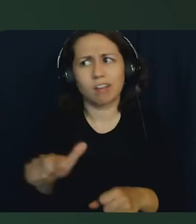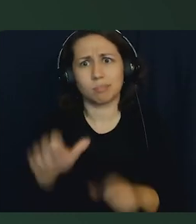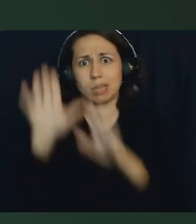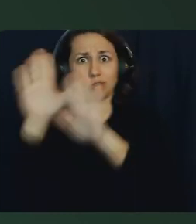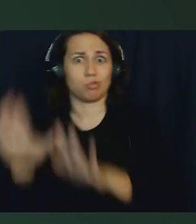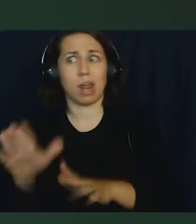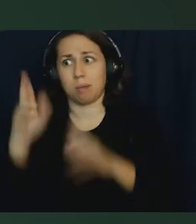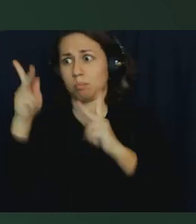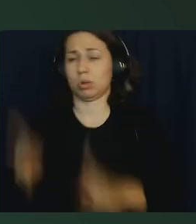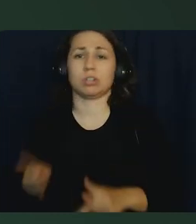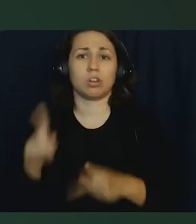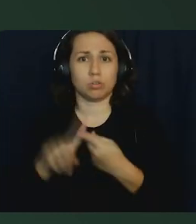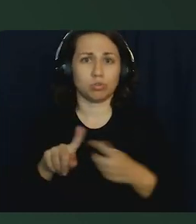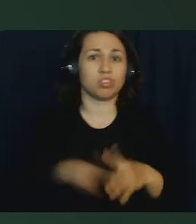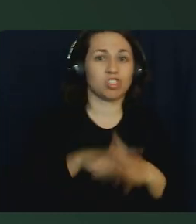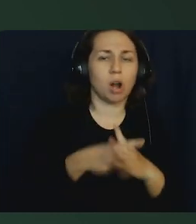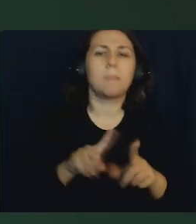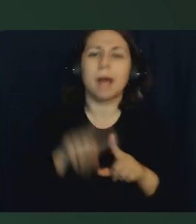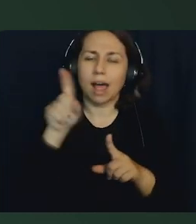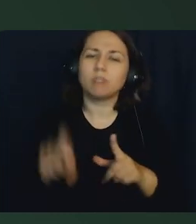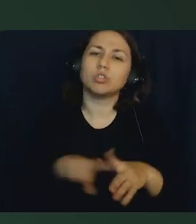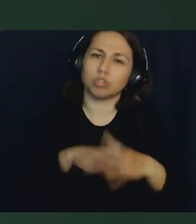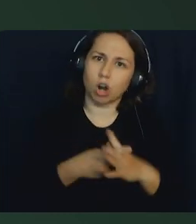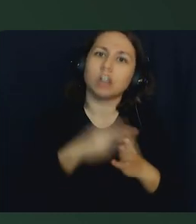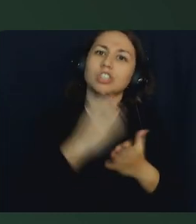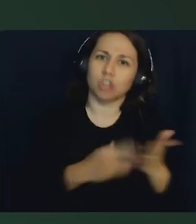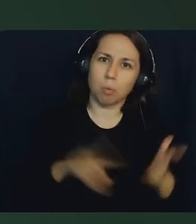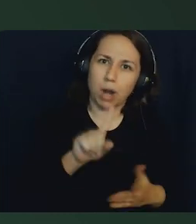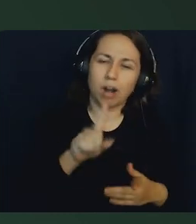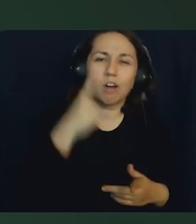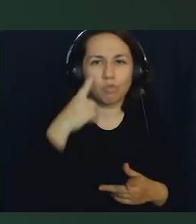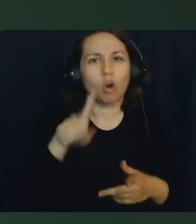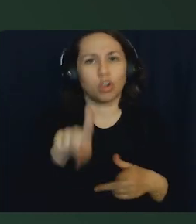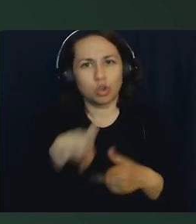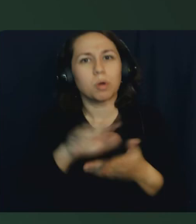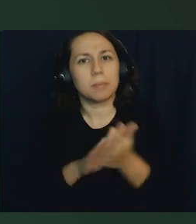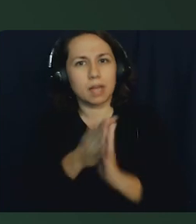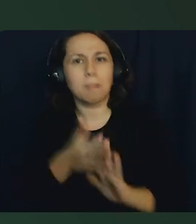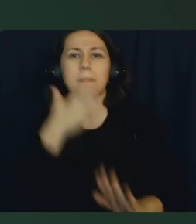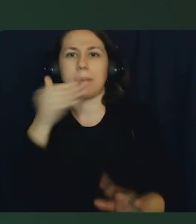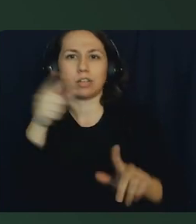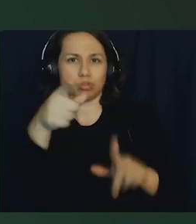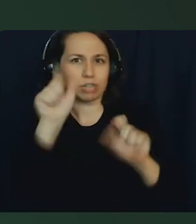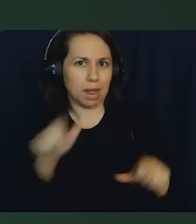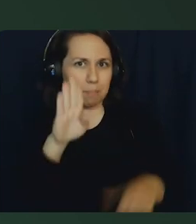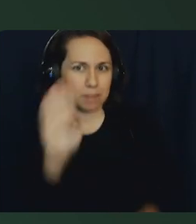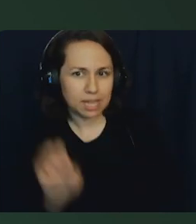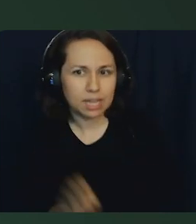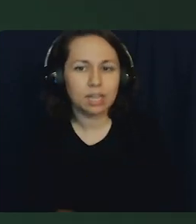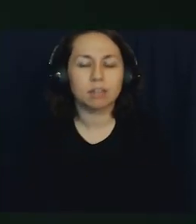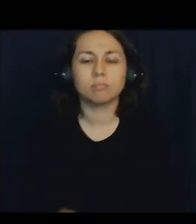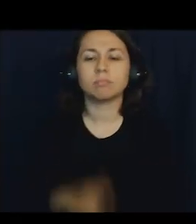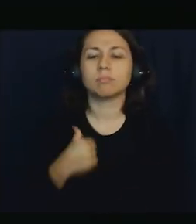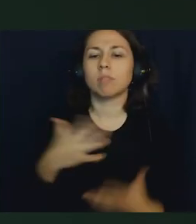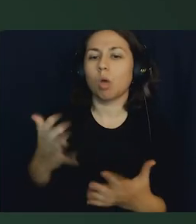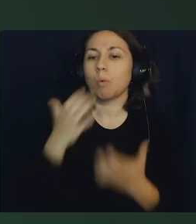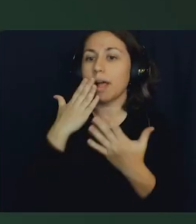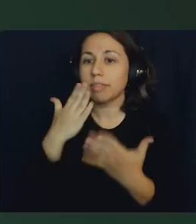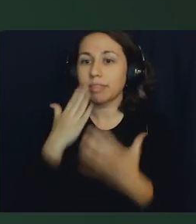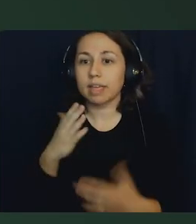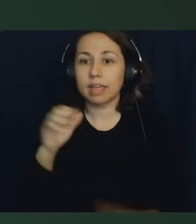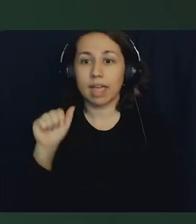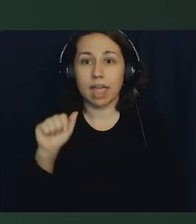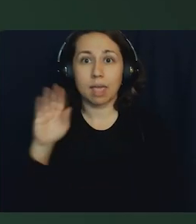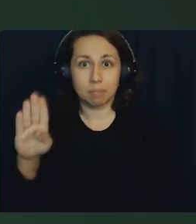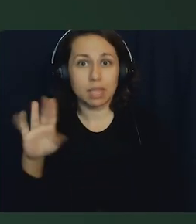esfuerzo continuos. No tienes que ser grandioso a fin de comenzar, pero debes comenzar antes de que puedas ser grande y lo mejor que puedas ser.